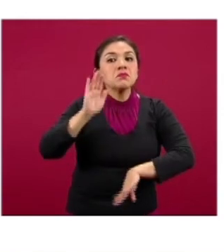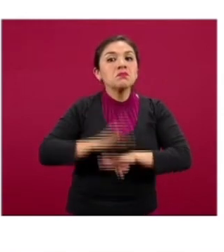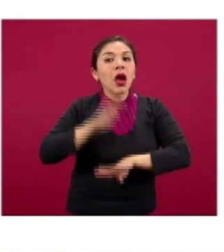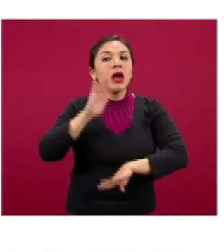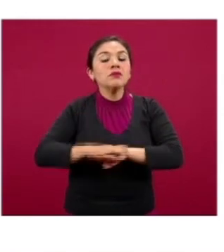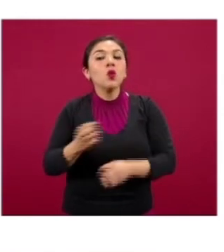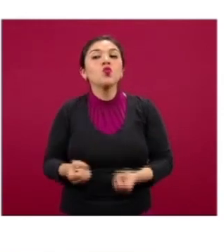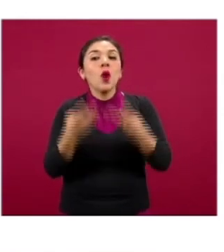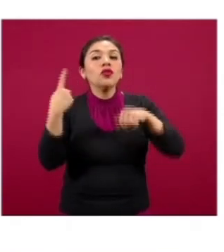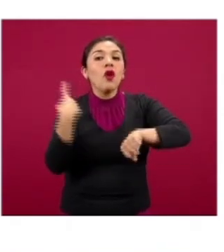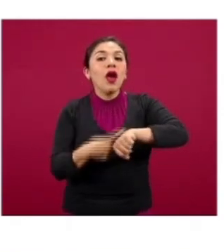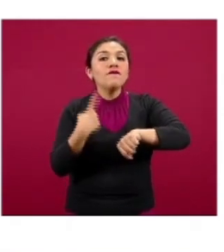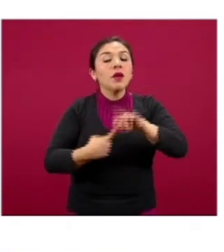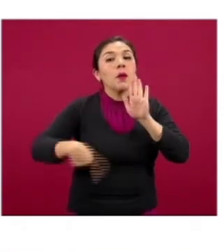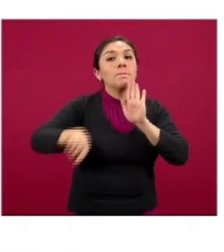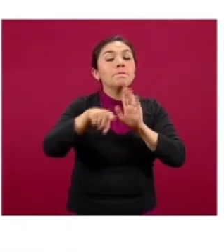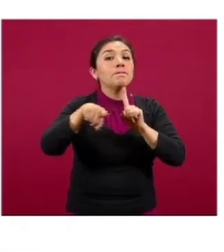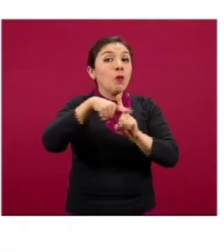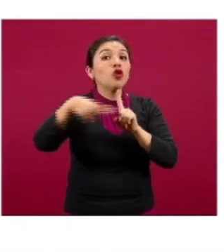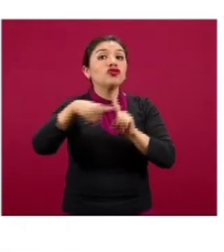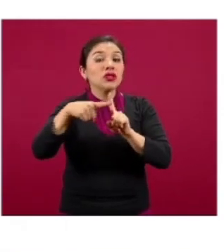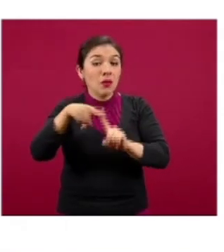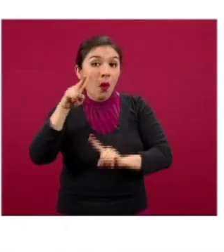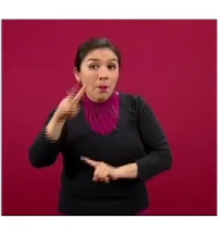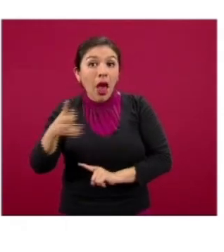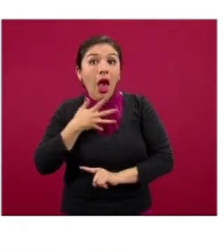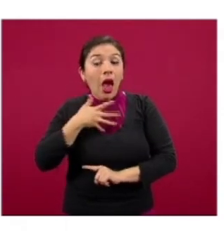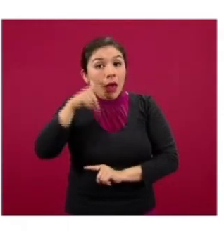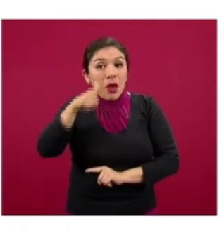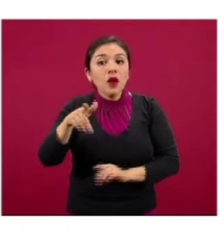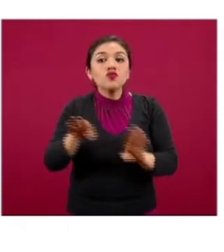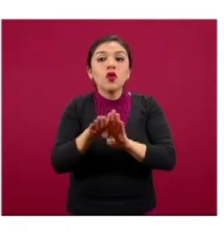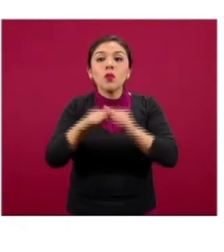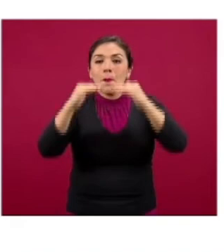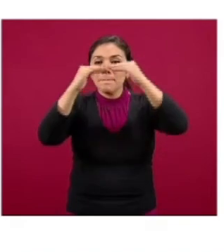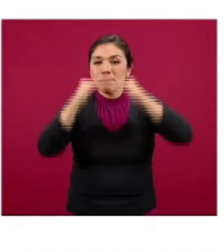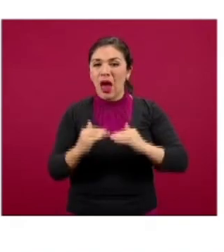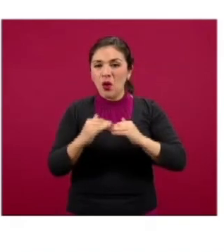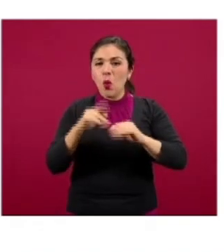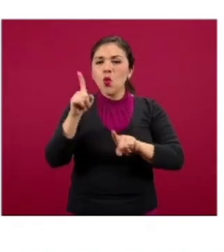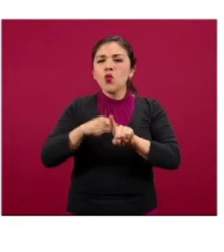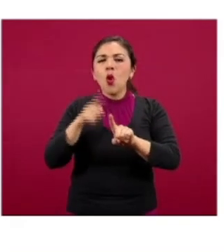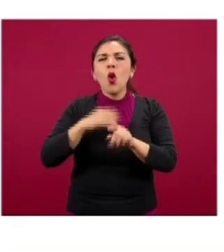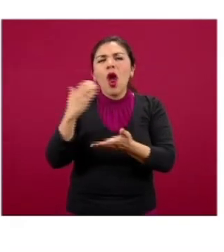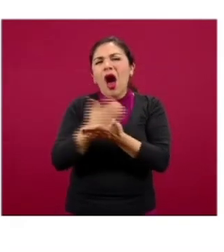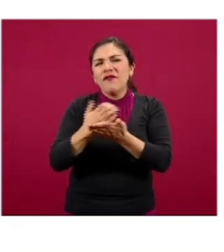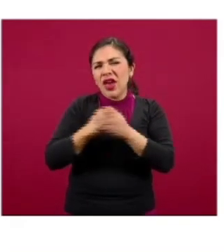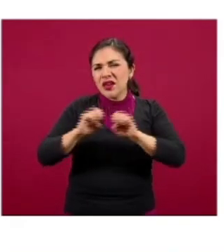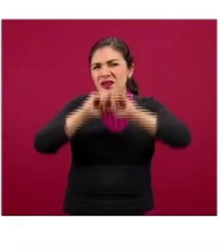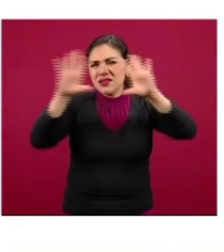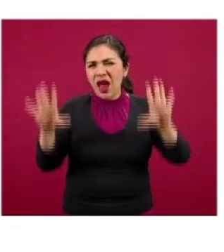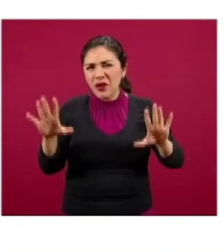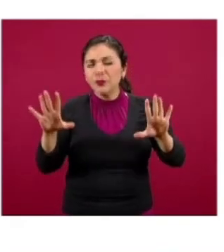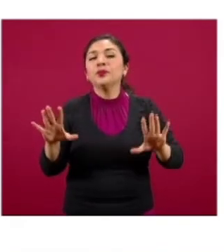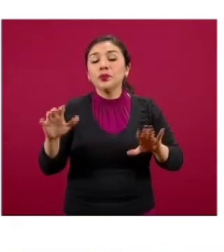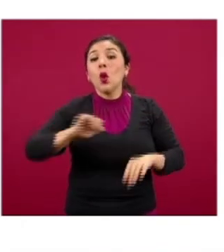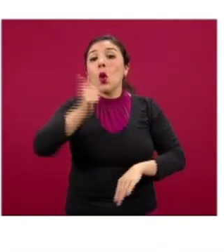número de casos confirmados, que se puede ver en la zona baja de esta diapositiva, en color ocre, y también